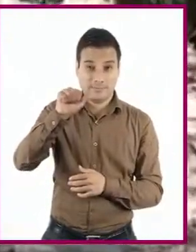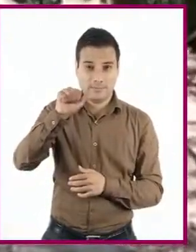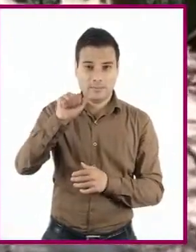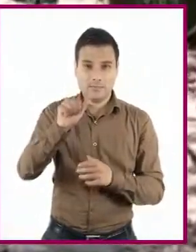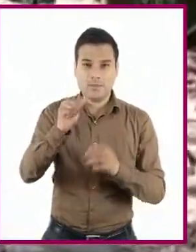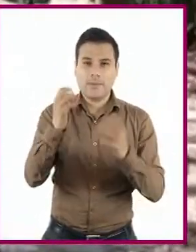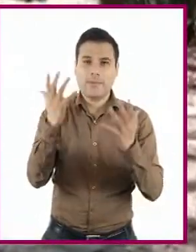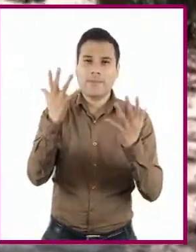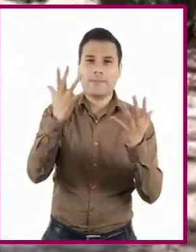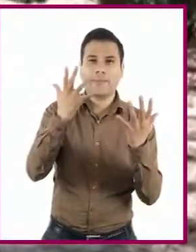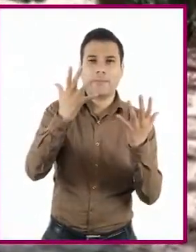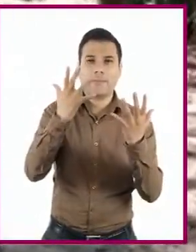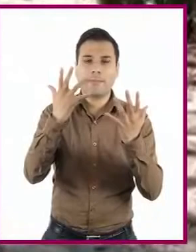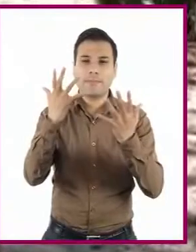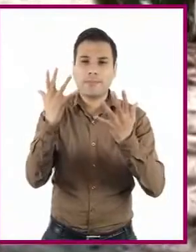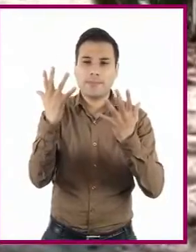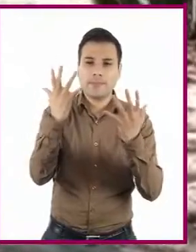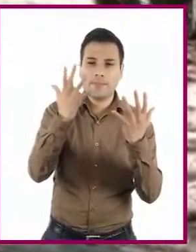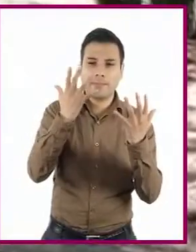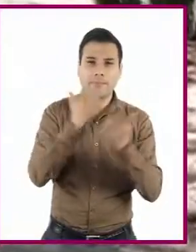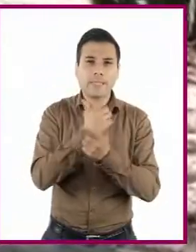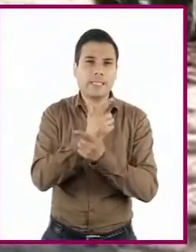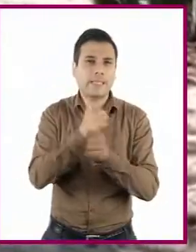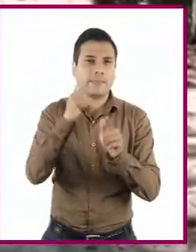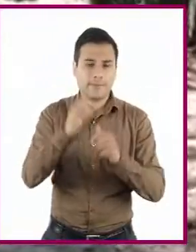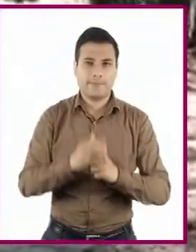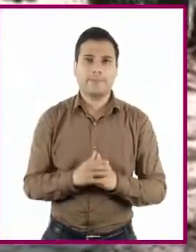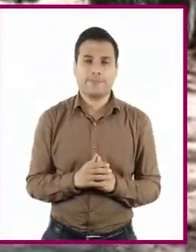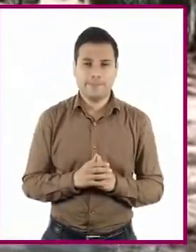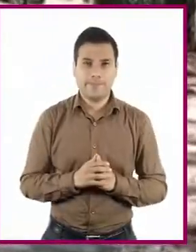mueven libremente en el espacio.